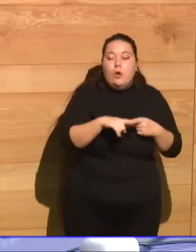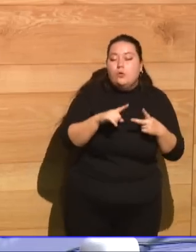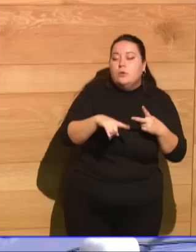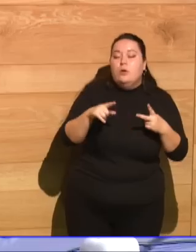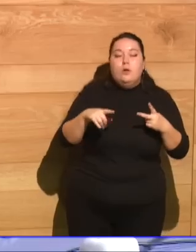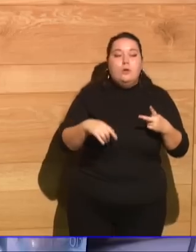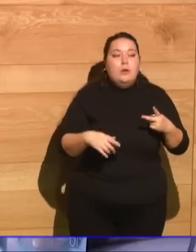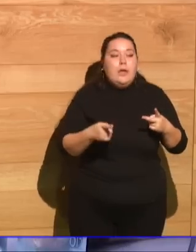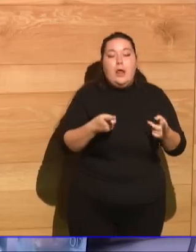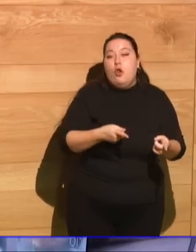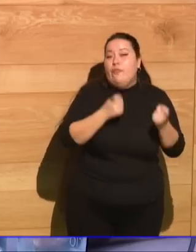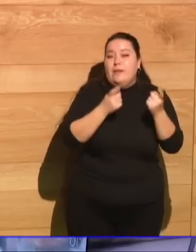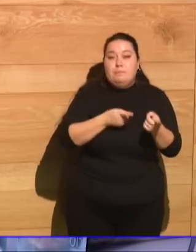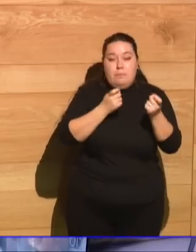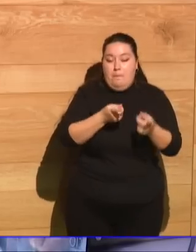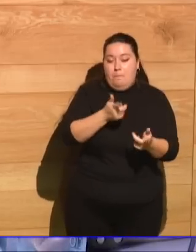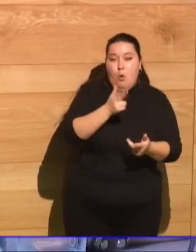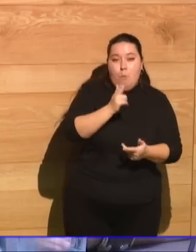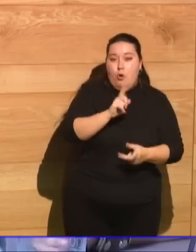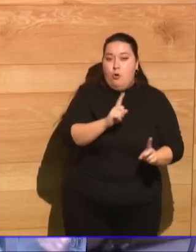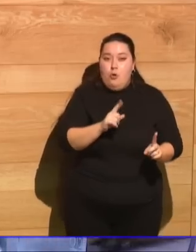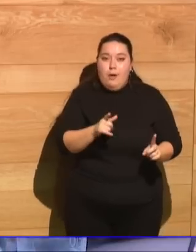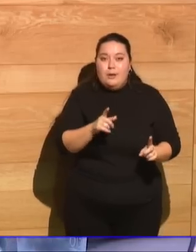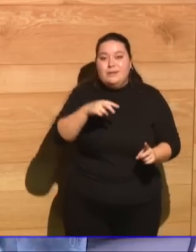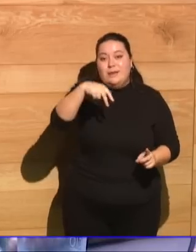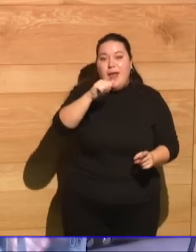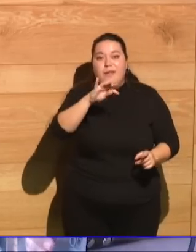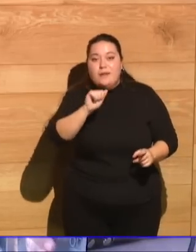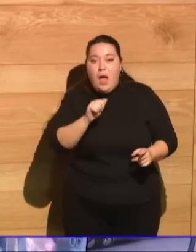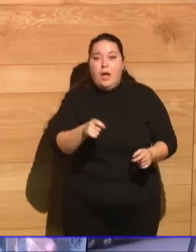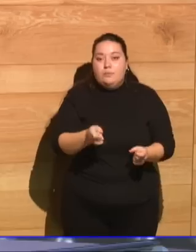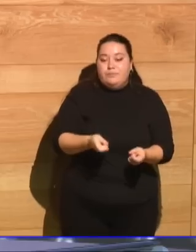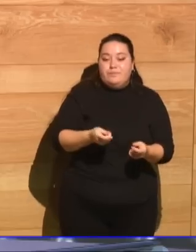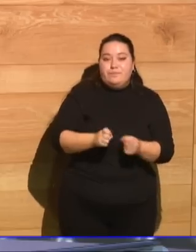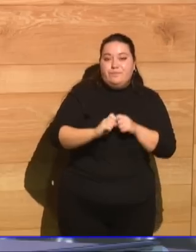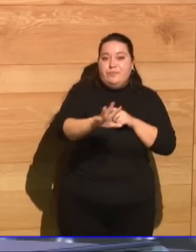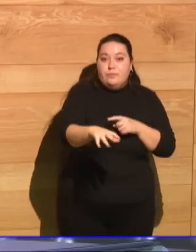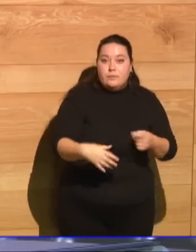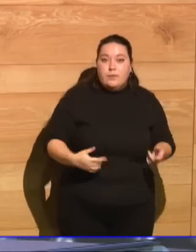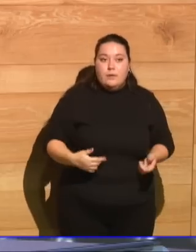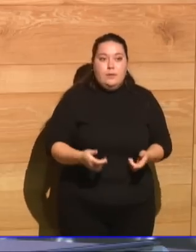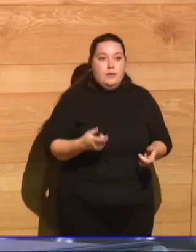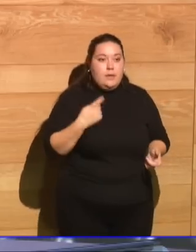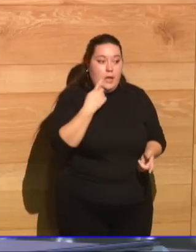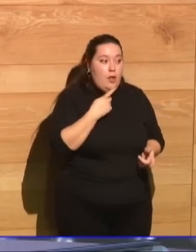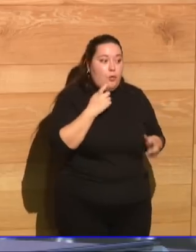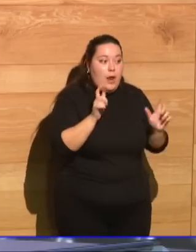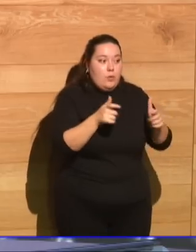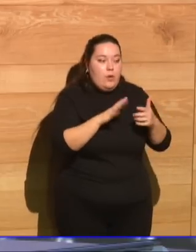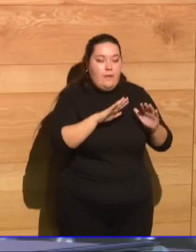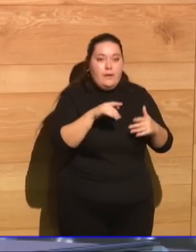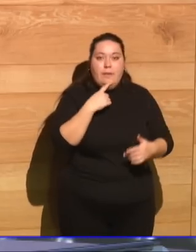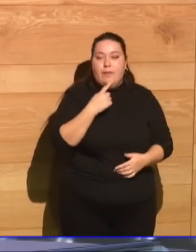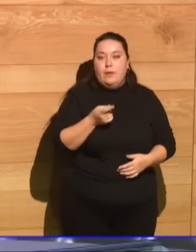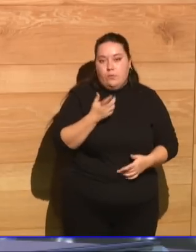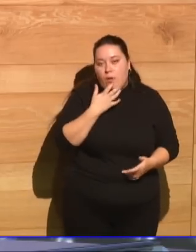en vez de Es muy disparar, inquieta- es una película muy inquietante. echan nata y esto va a funcionar. Te da la impresión de que dure lo que dure la reunión, al final alguien va a decir,